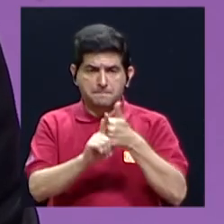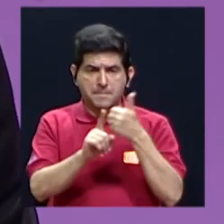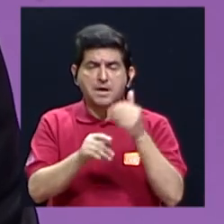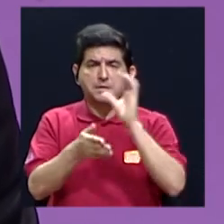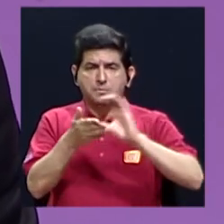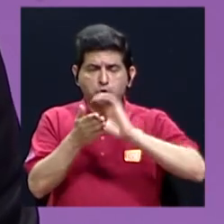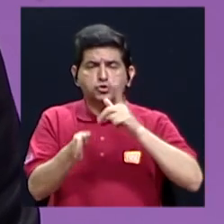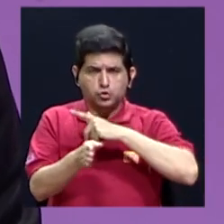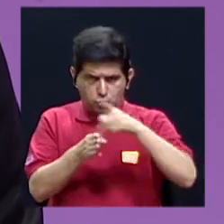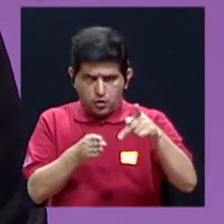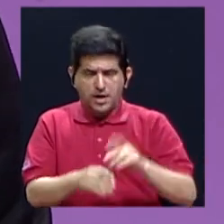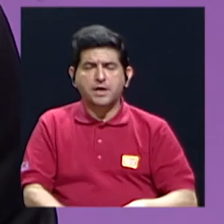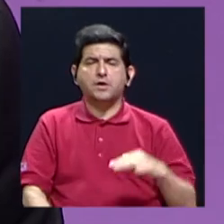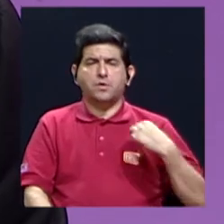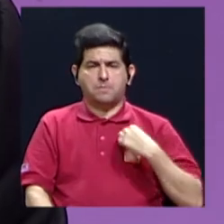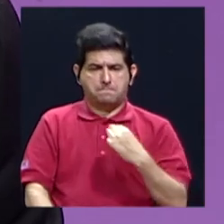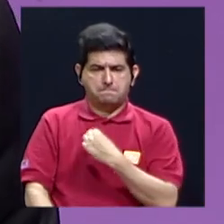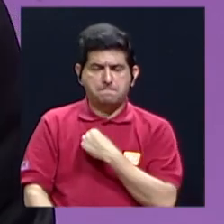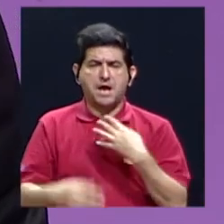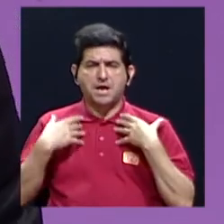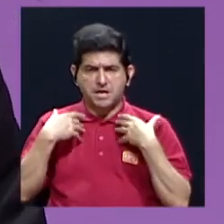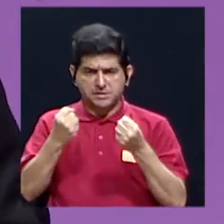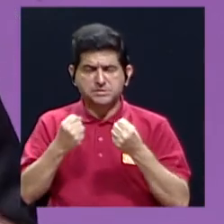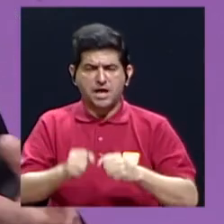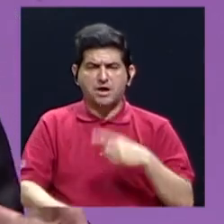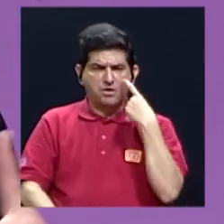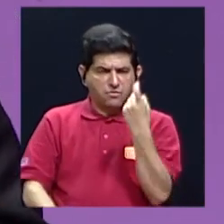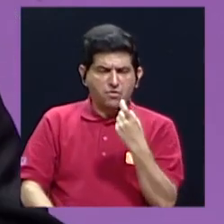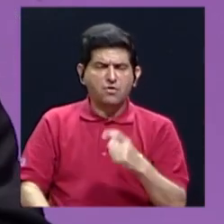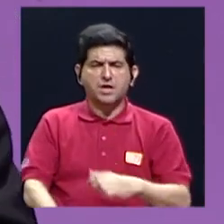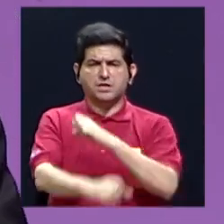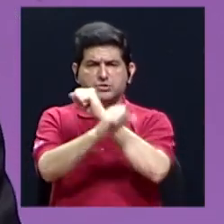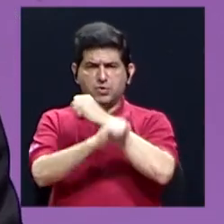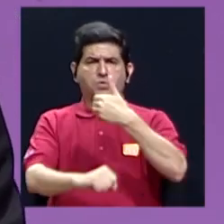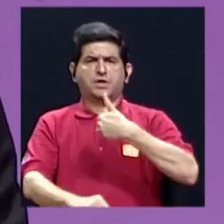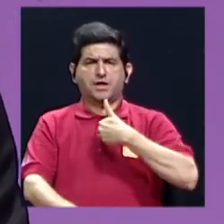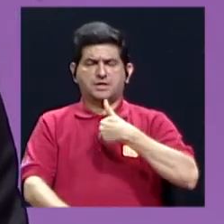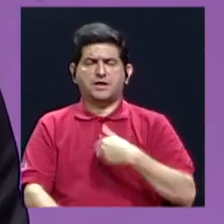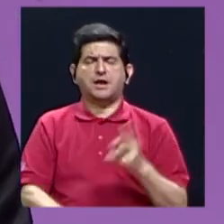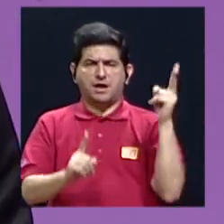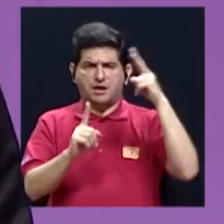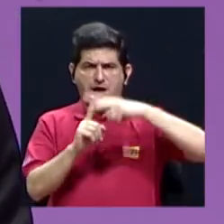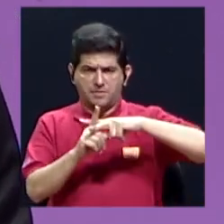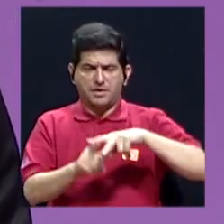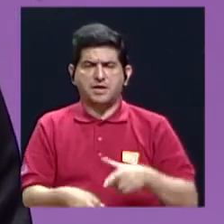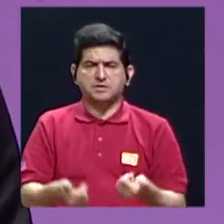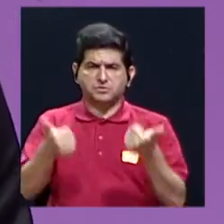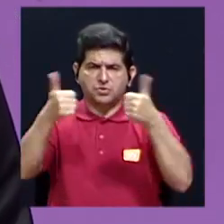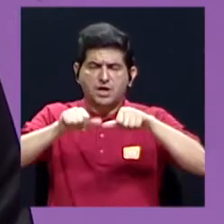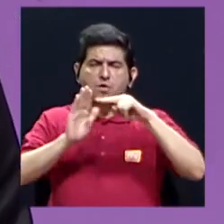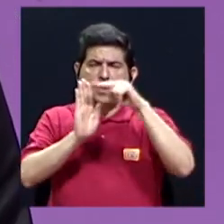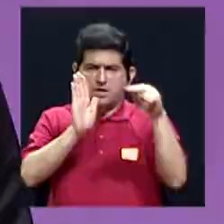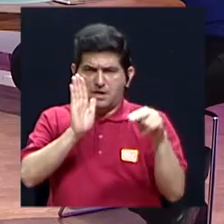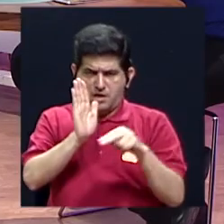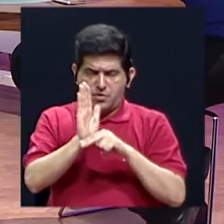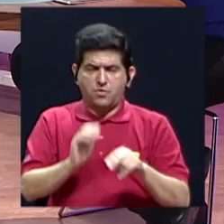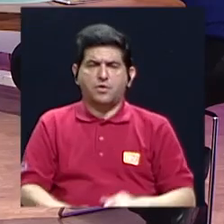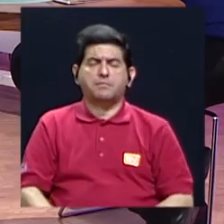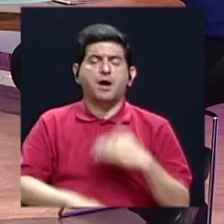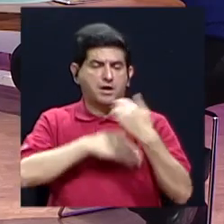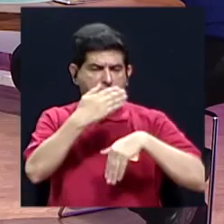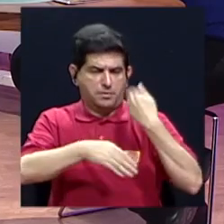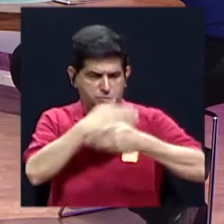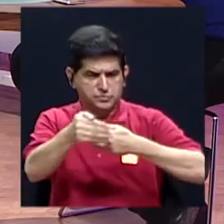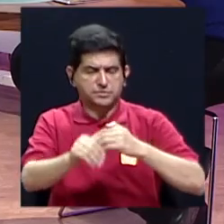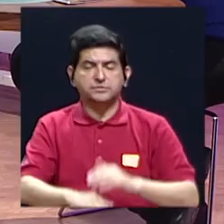colegios profesionales, claro, el mismo Ministerio de Salud el que fiscaliza y garantiza que se practique conforme a normas, digamos, y protocolos,